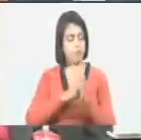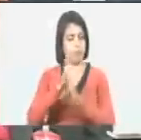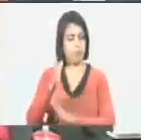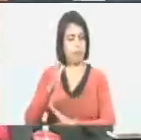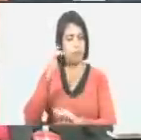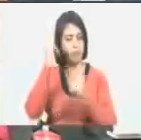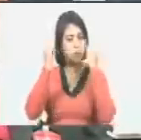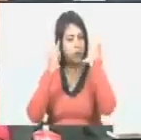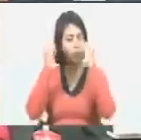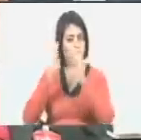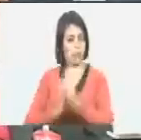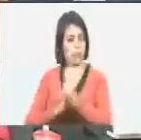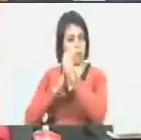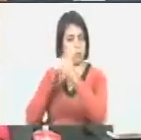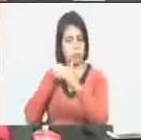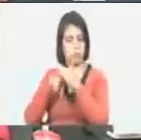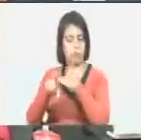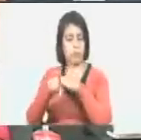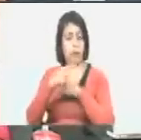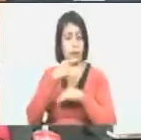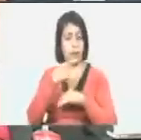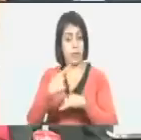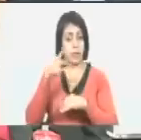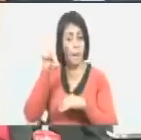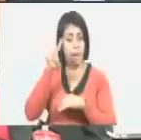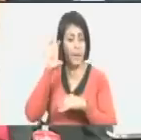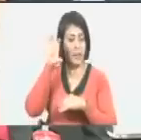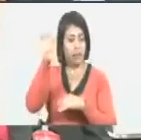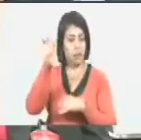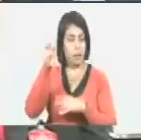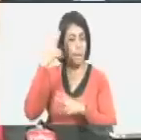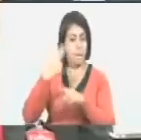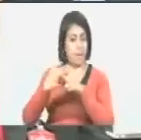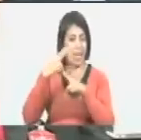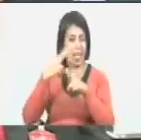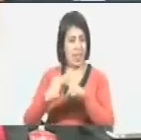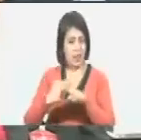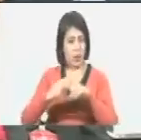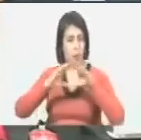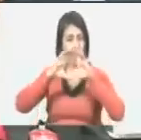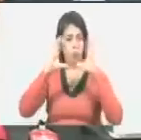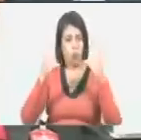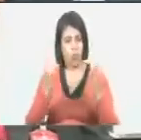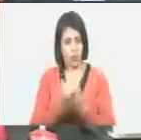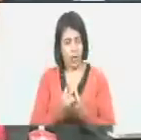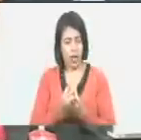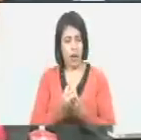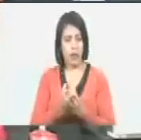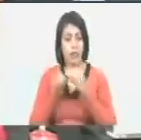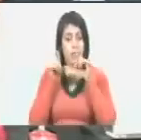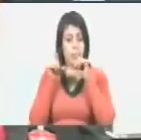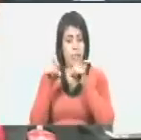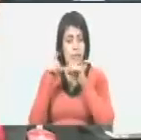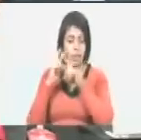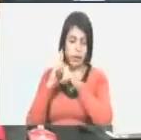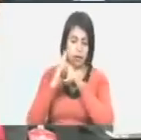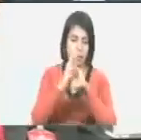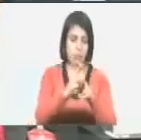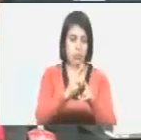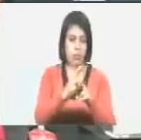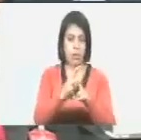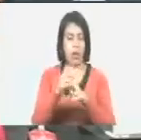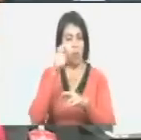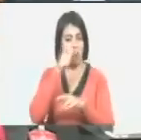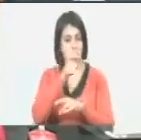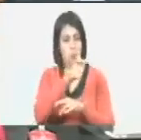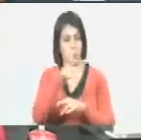sus injerencias y decreta a nuestro país como una amenaza inusual. Ante esta respuesta, el pueblo